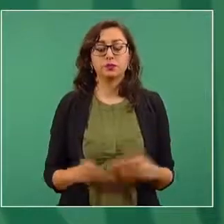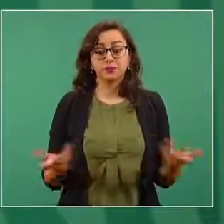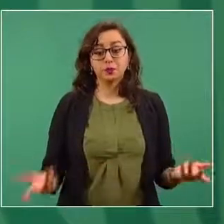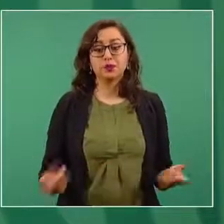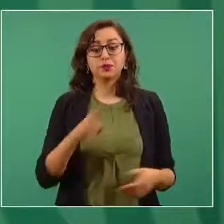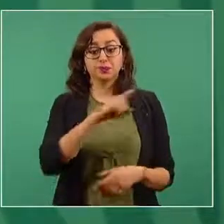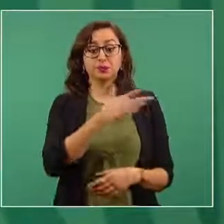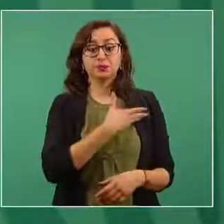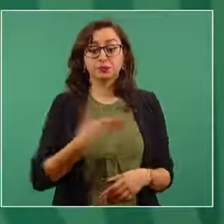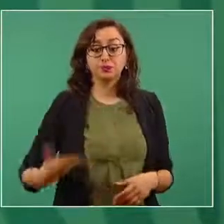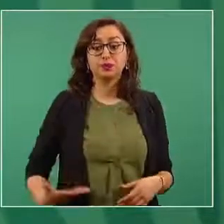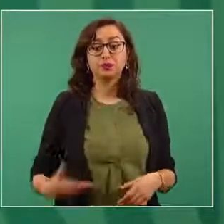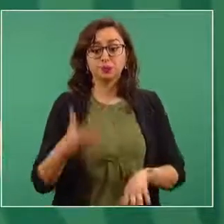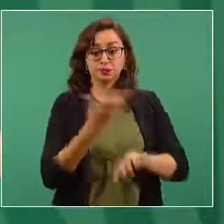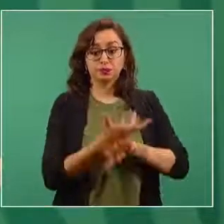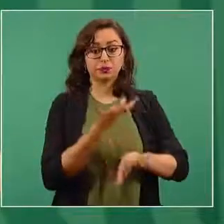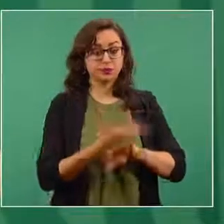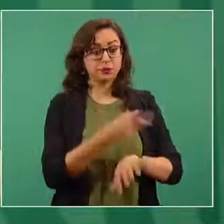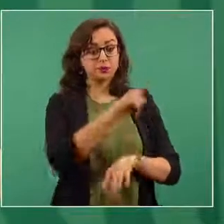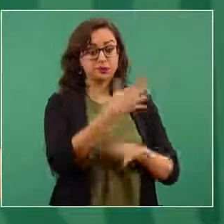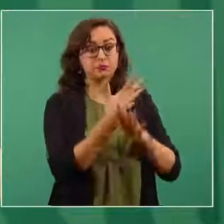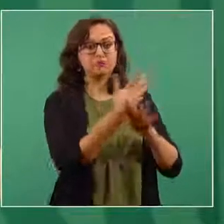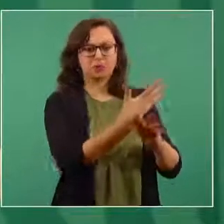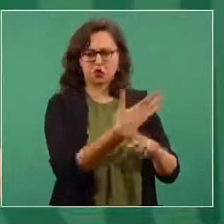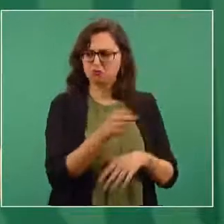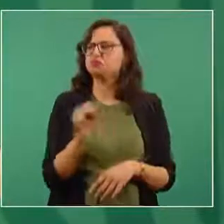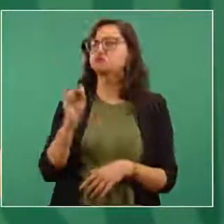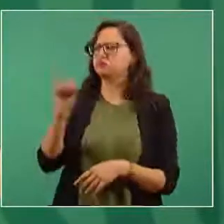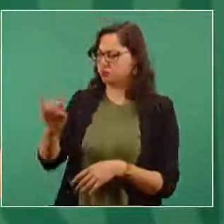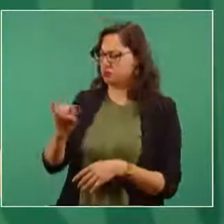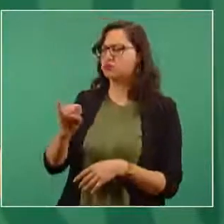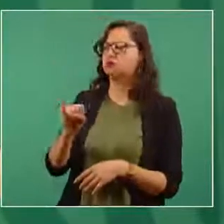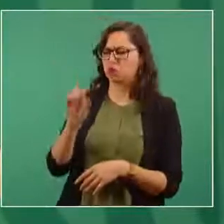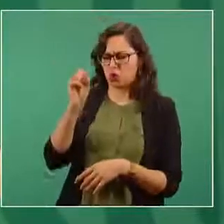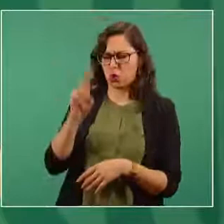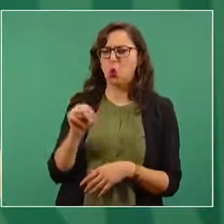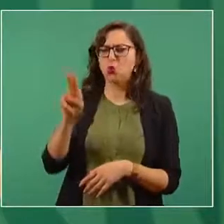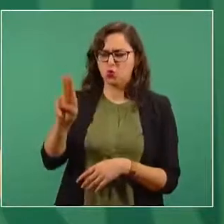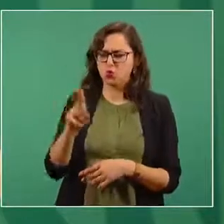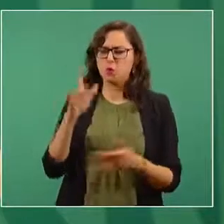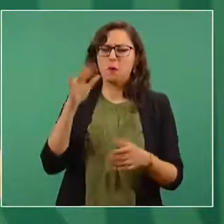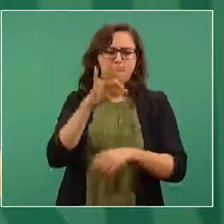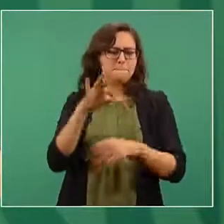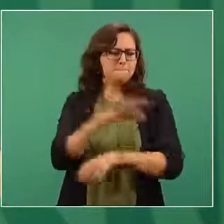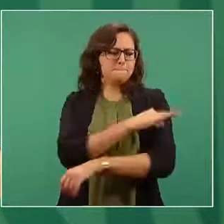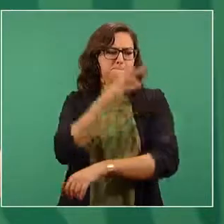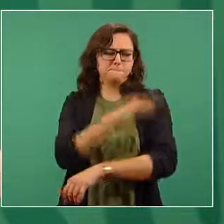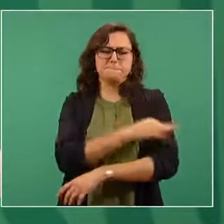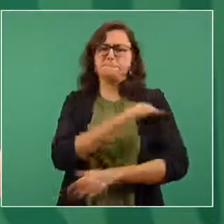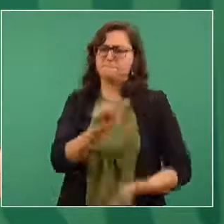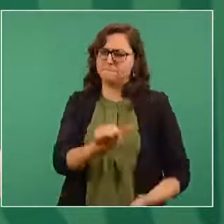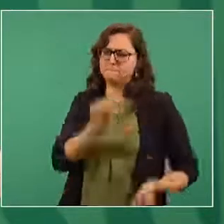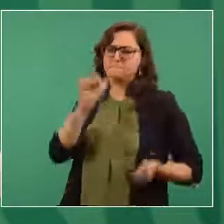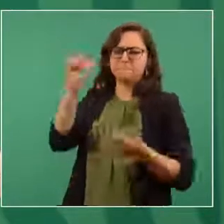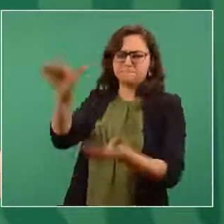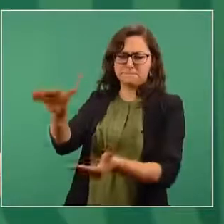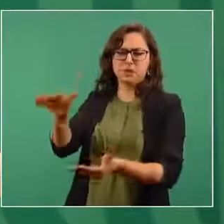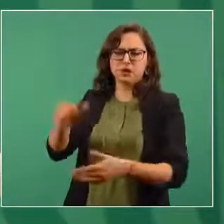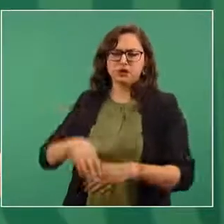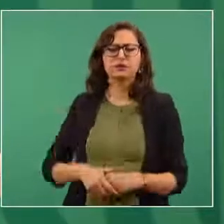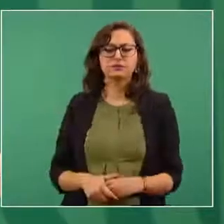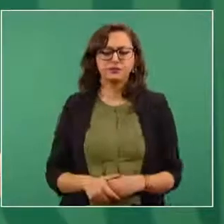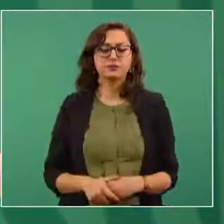comentó ayer de que Estados Unidos va a ayudar en la ONU con este propósito.